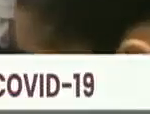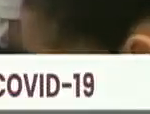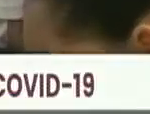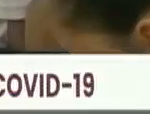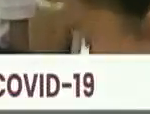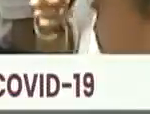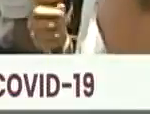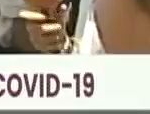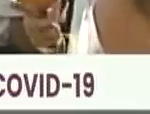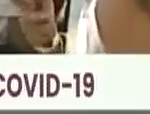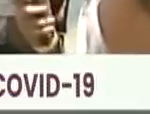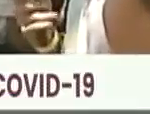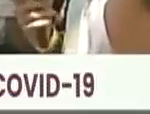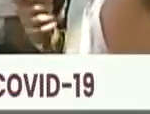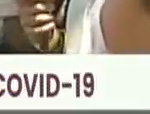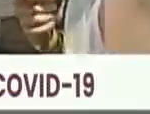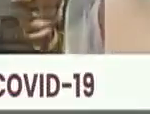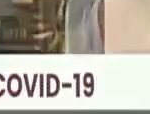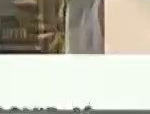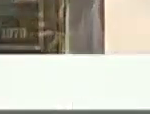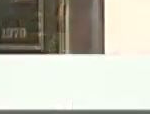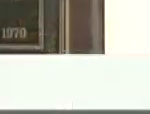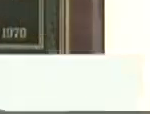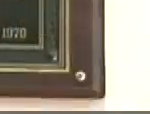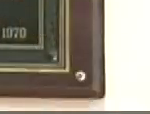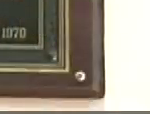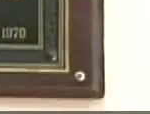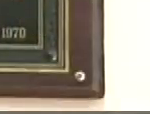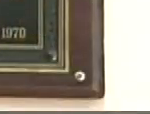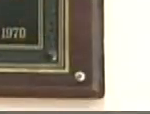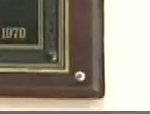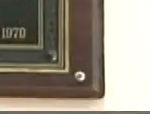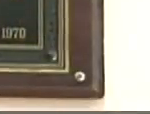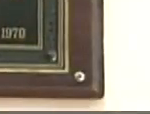Con estas imágenes vamos a devolver el contacto al estudio. Adelante.